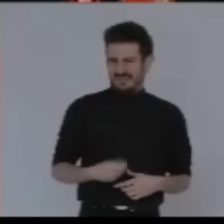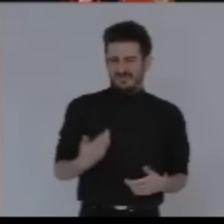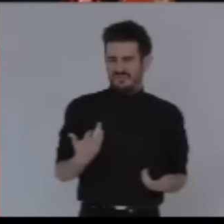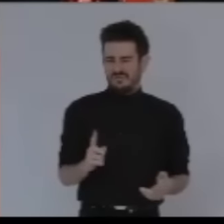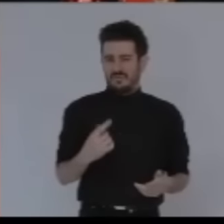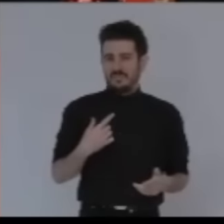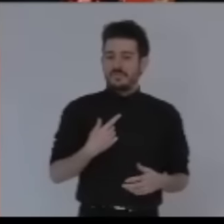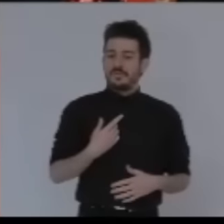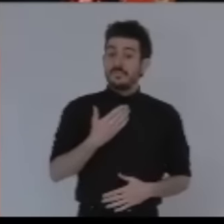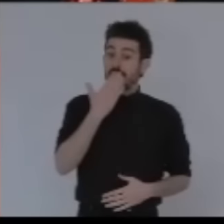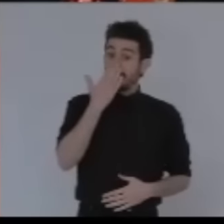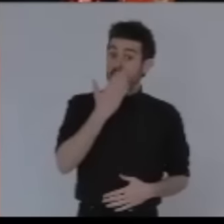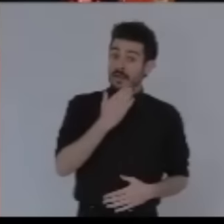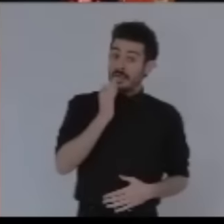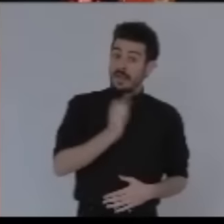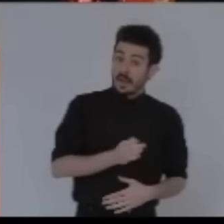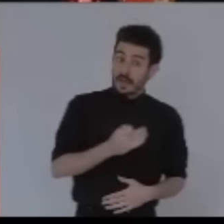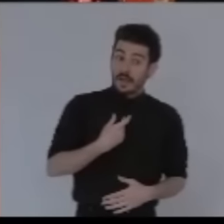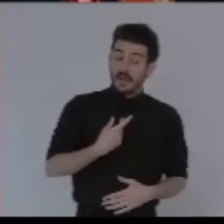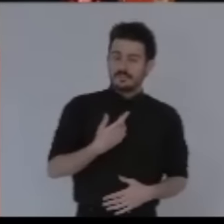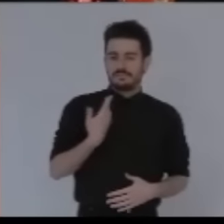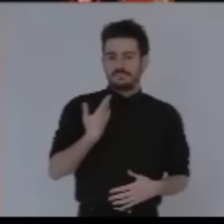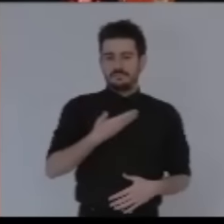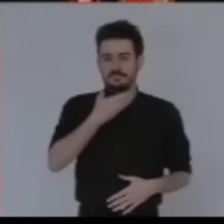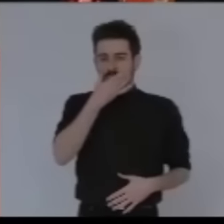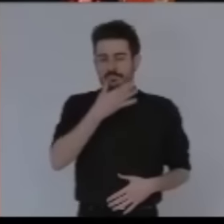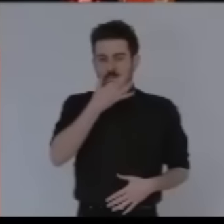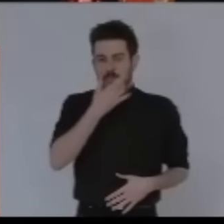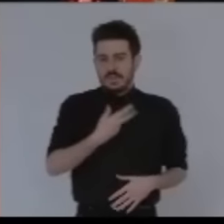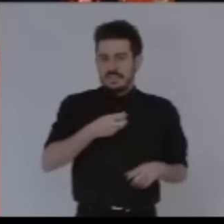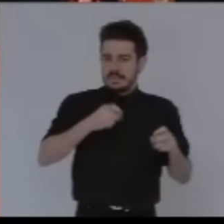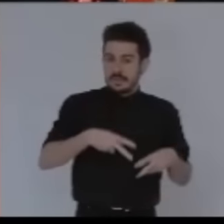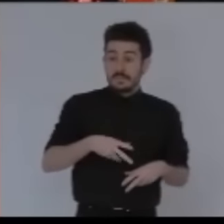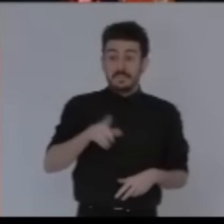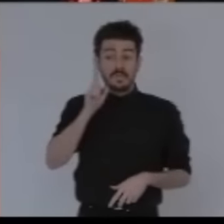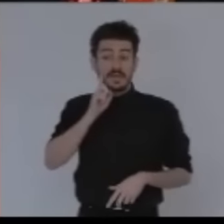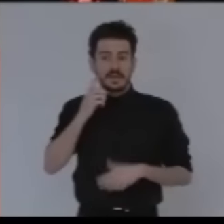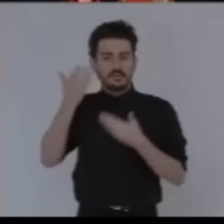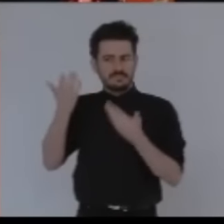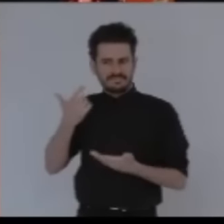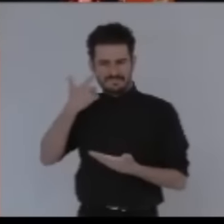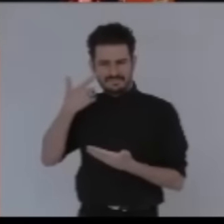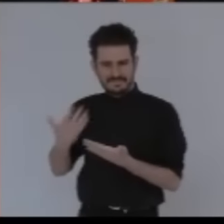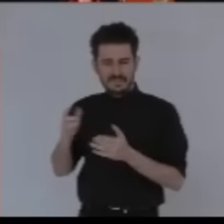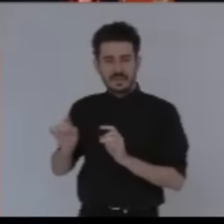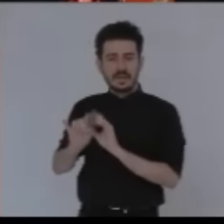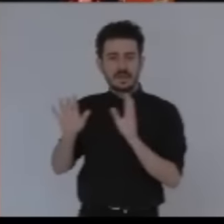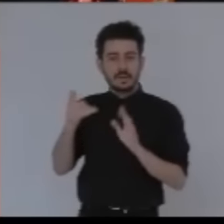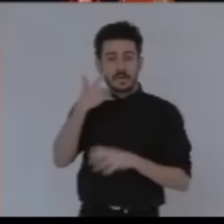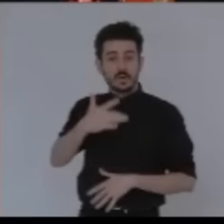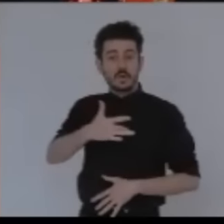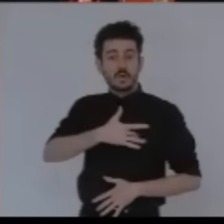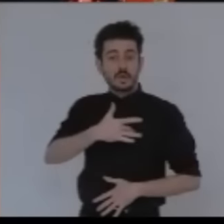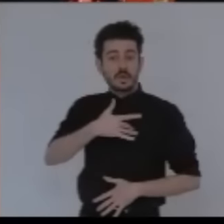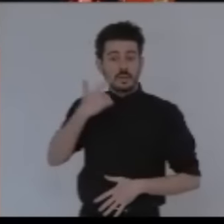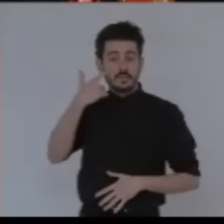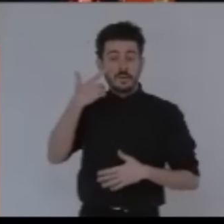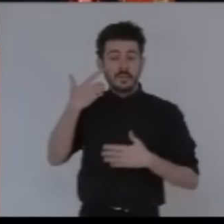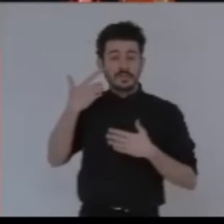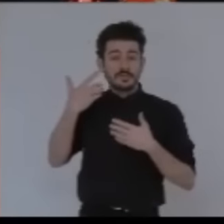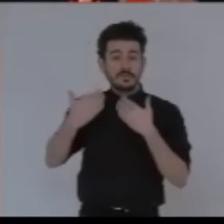complejo. Que las mentiras parezcan mentiras y que el corazón no se pase de moda.